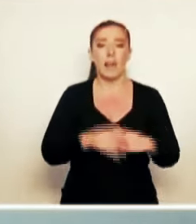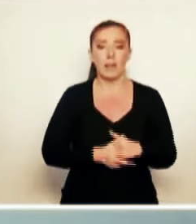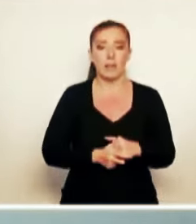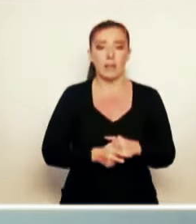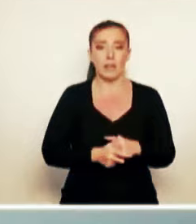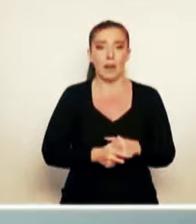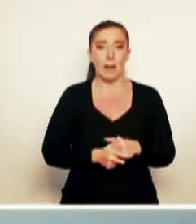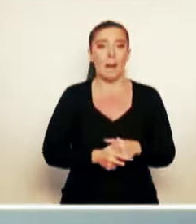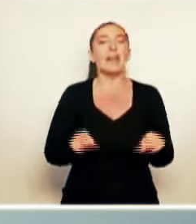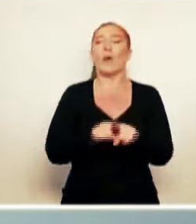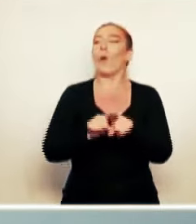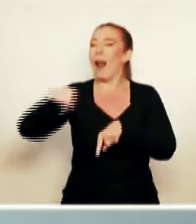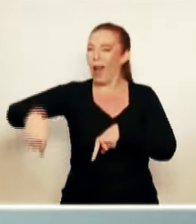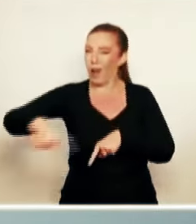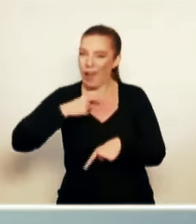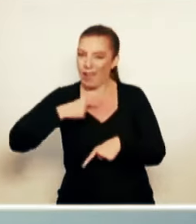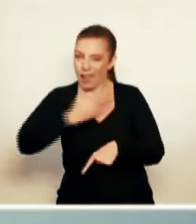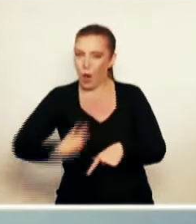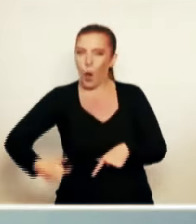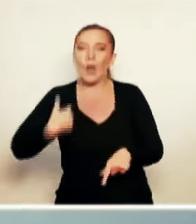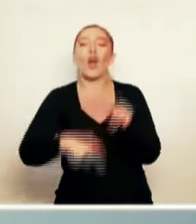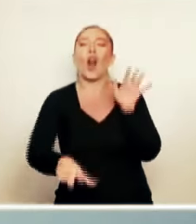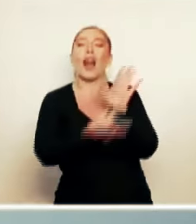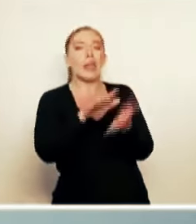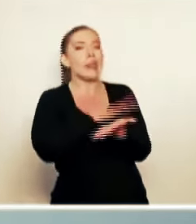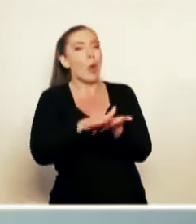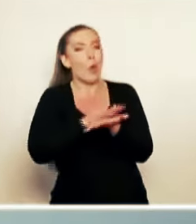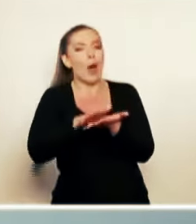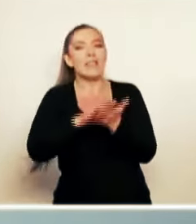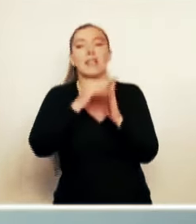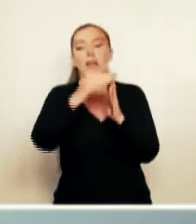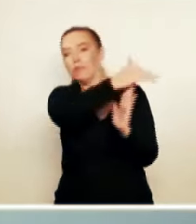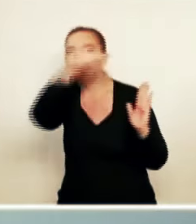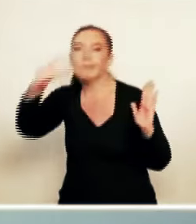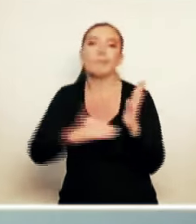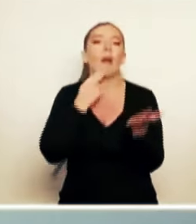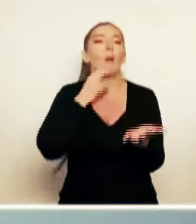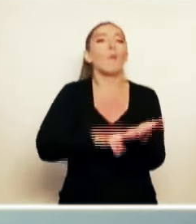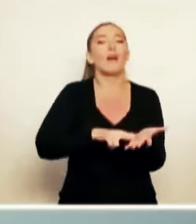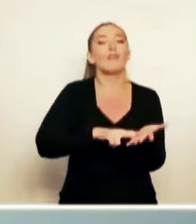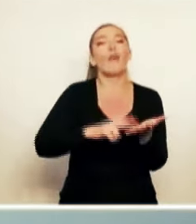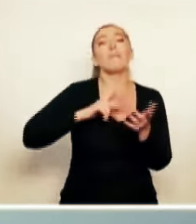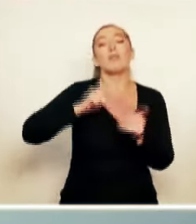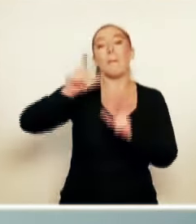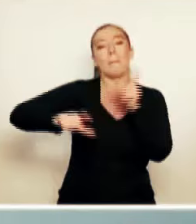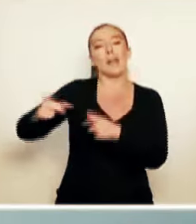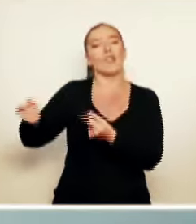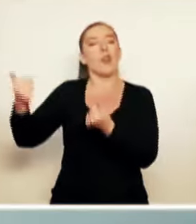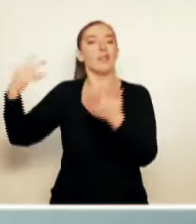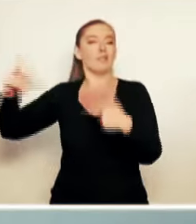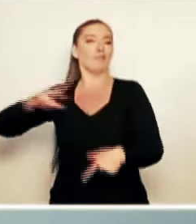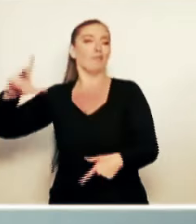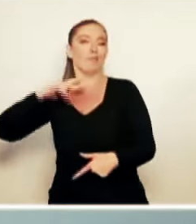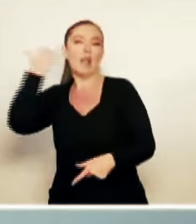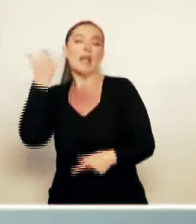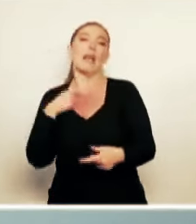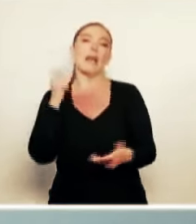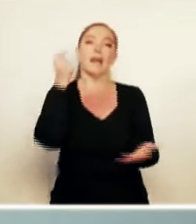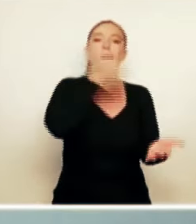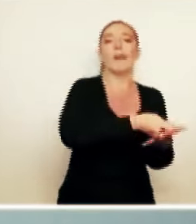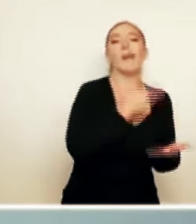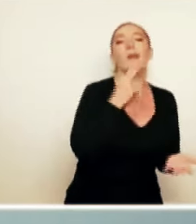no para lo que quieren hacer ahora con la ley de bases, que le bajan impuestos personales a los que tienen plata y le ponen el